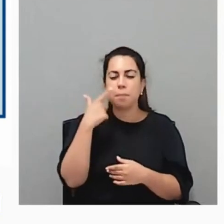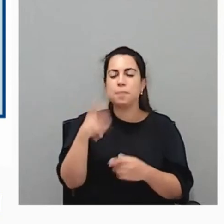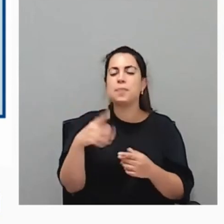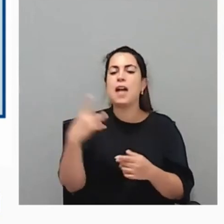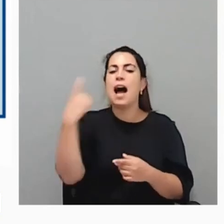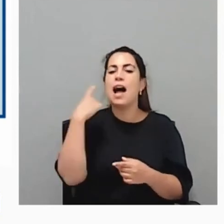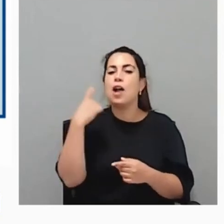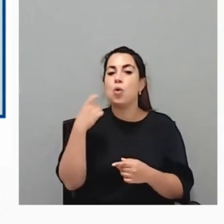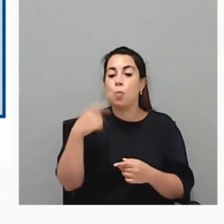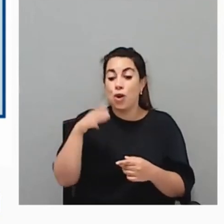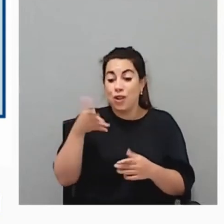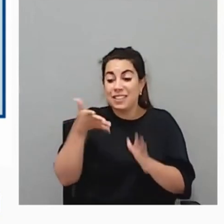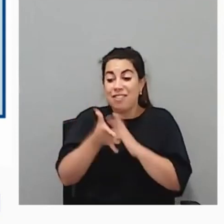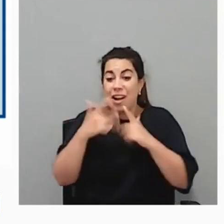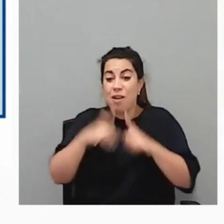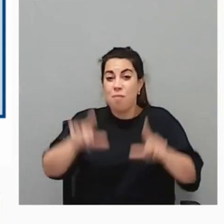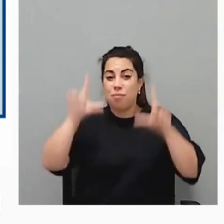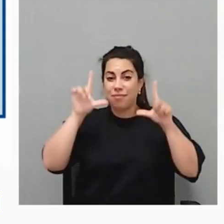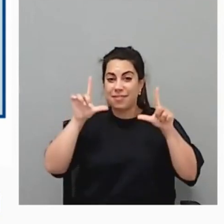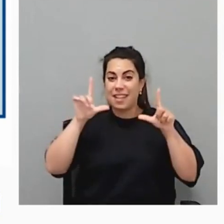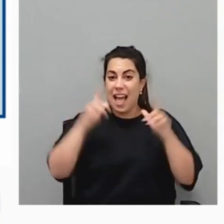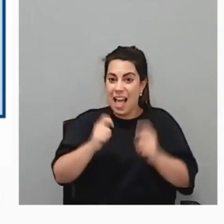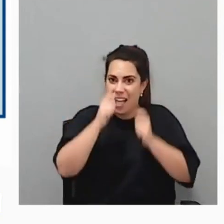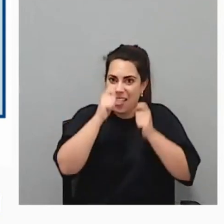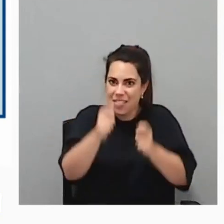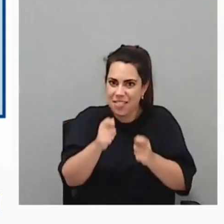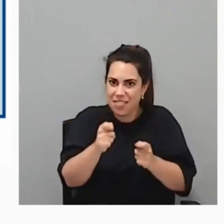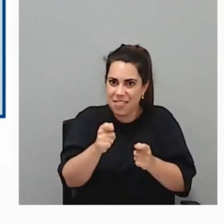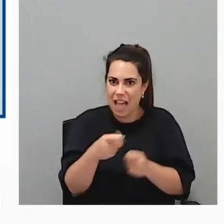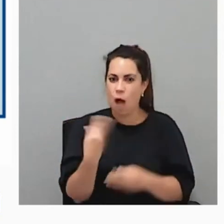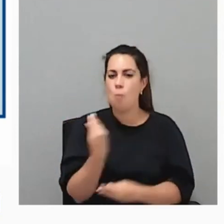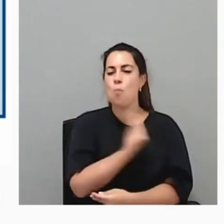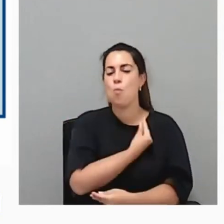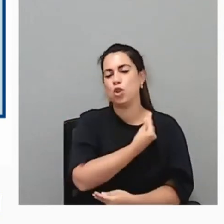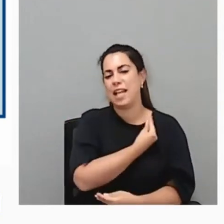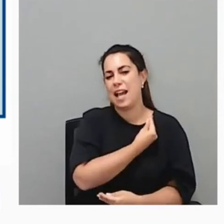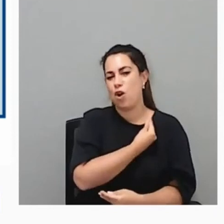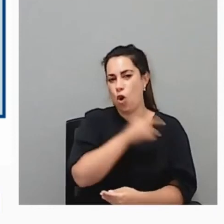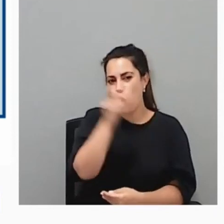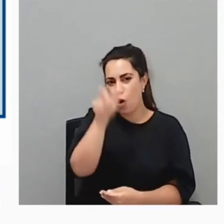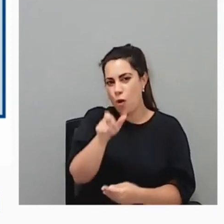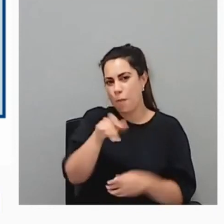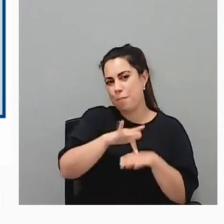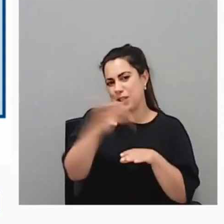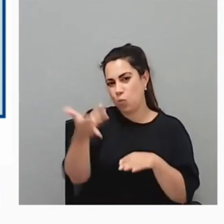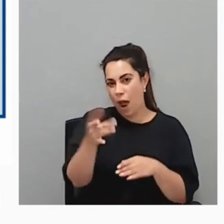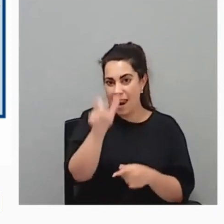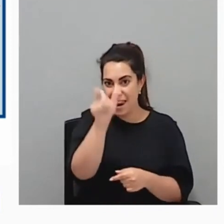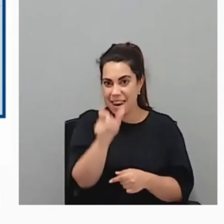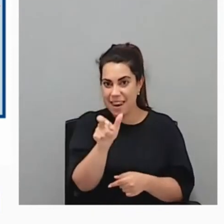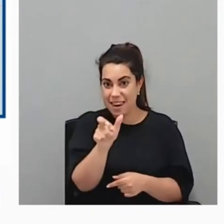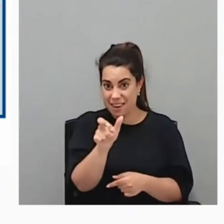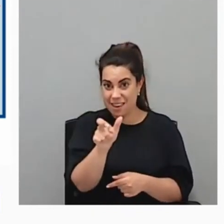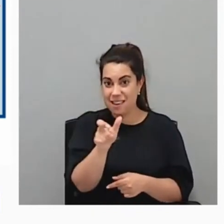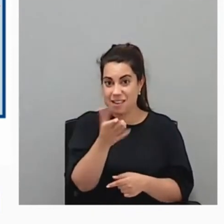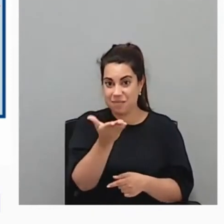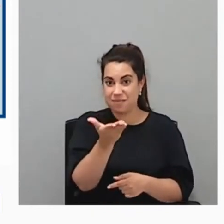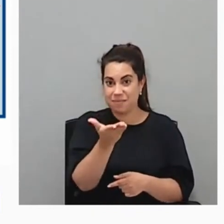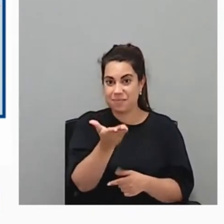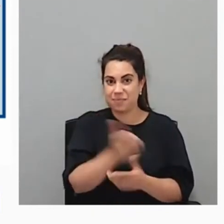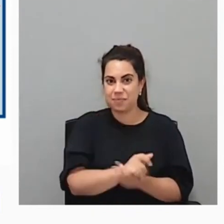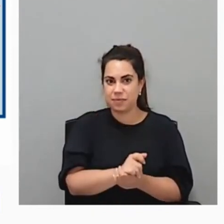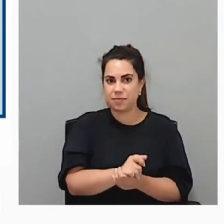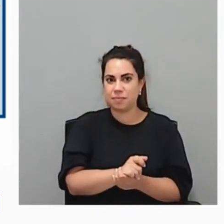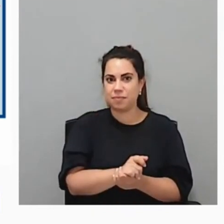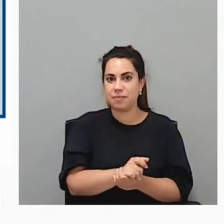le proporcionamos avatares, ¿no? Avatares que conectan de nuevo al alumno con la materia y con el profesor.